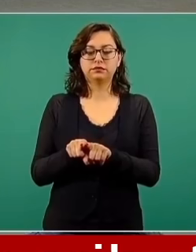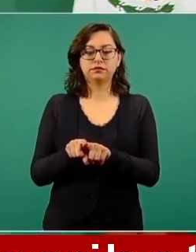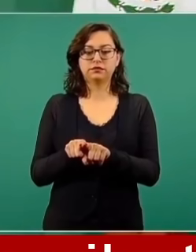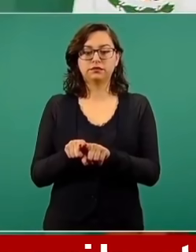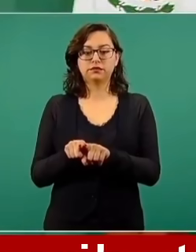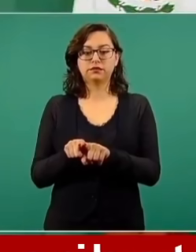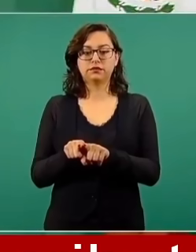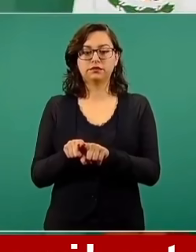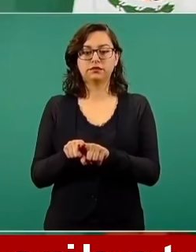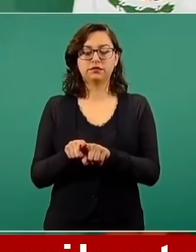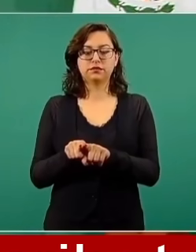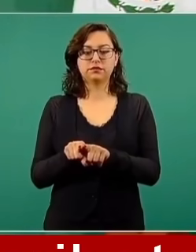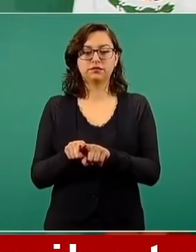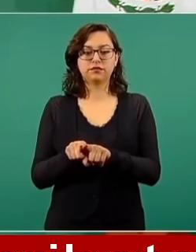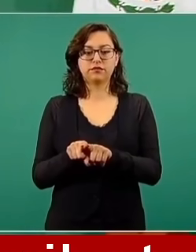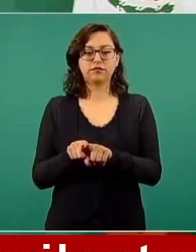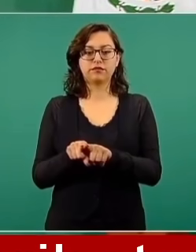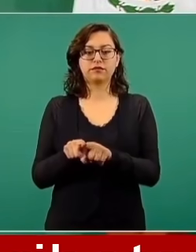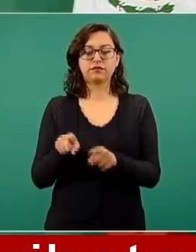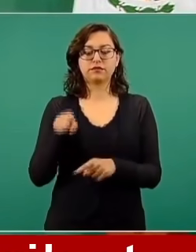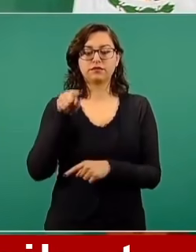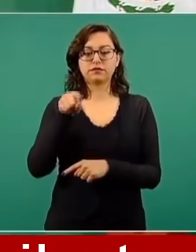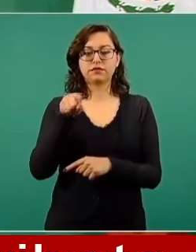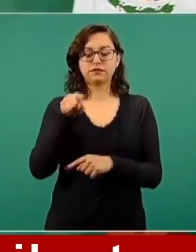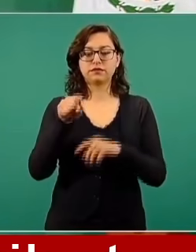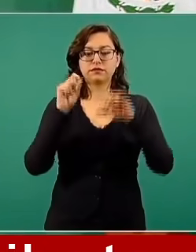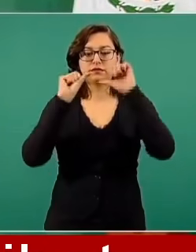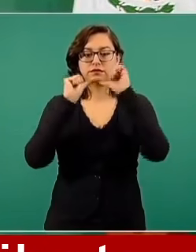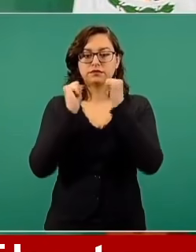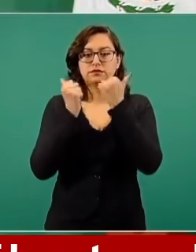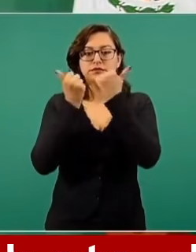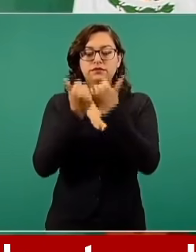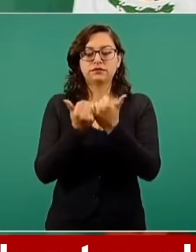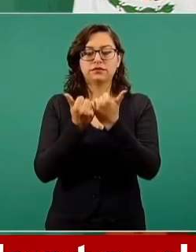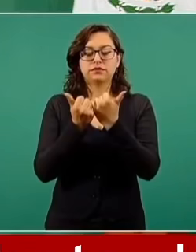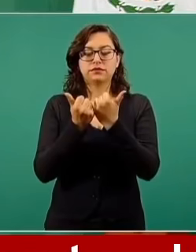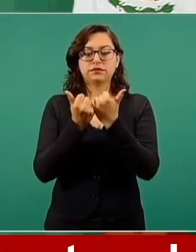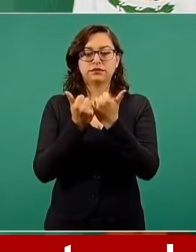que nos ataca, que tiene que ver con